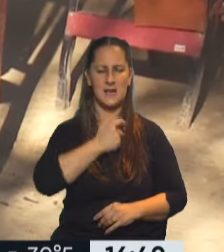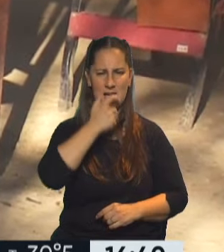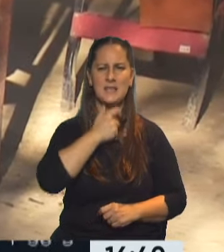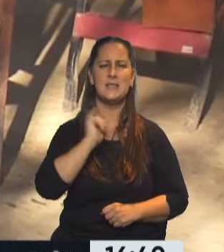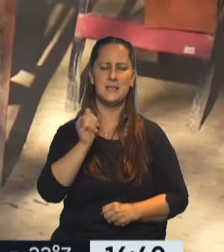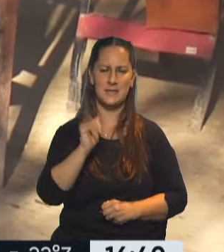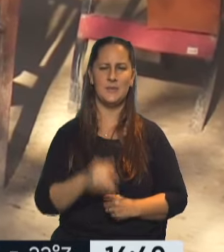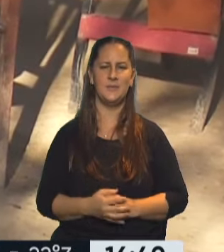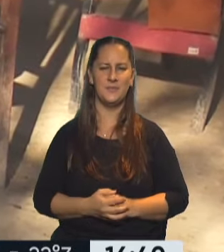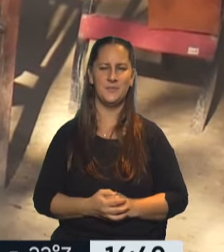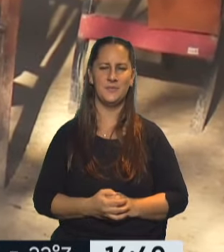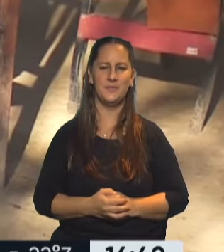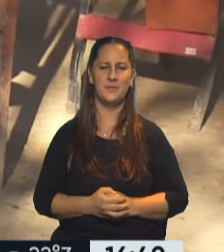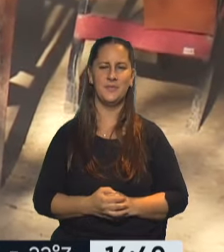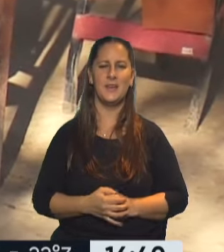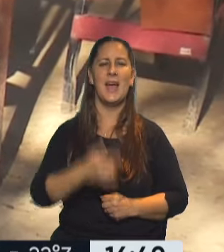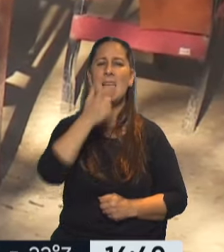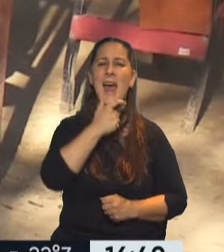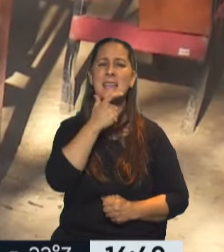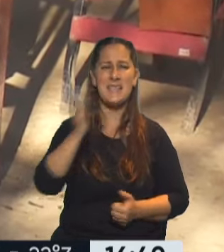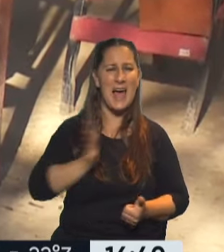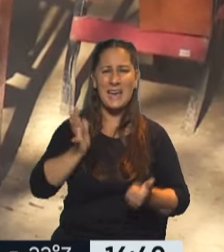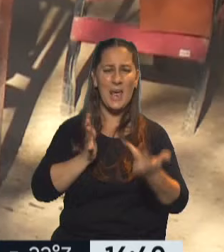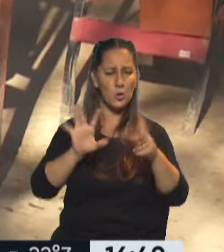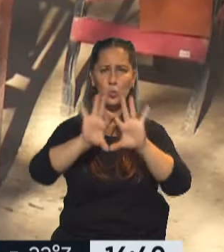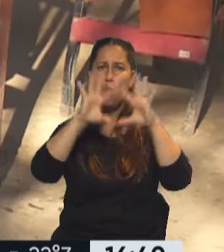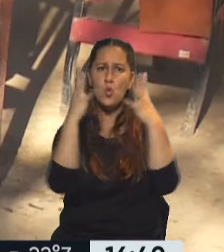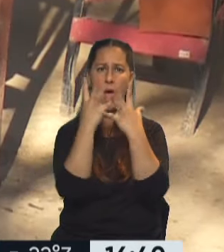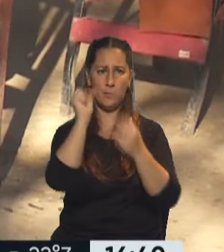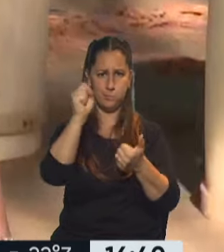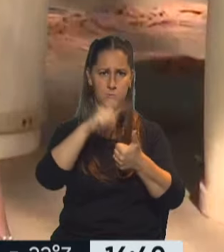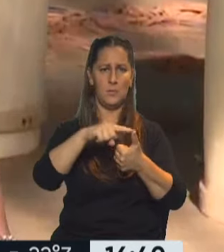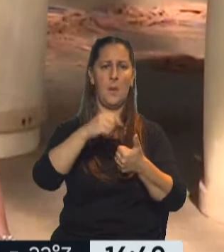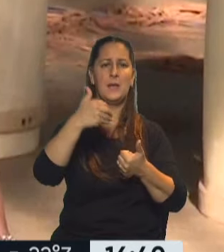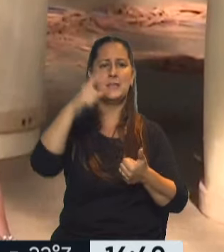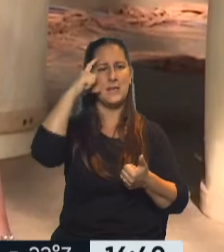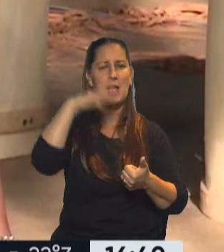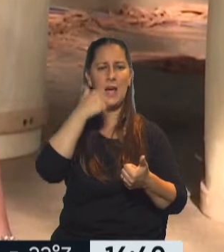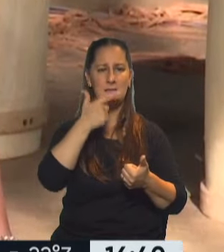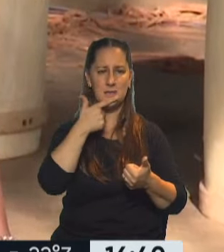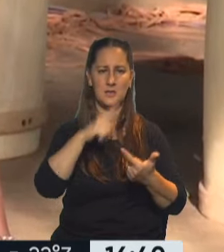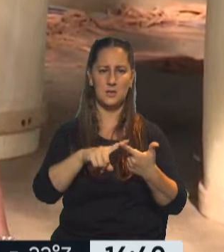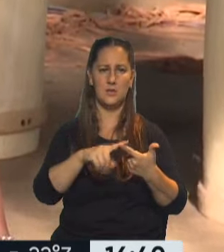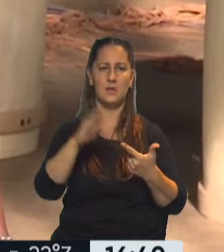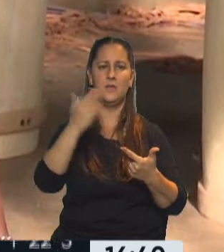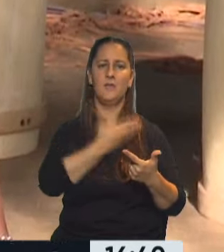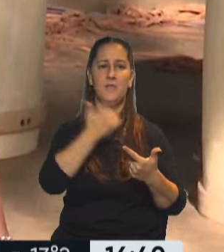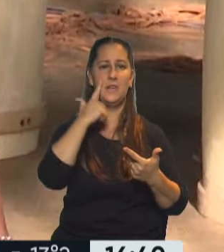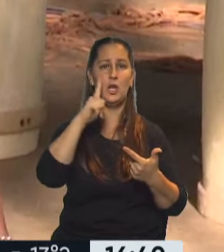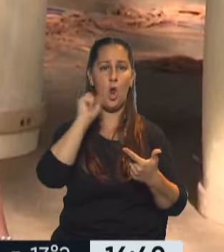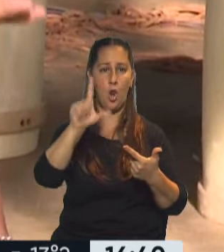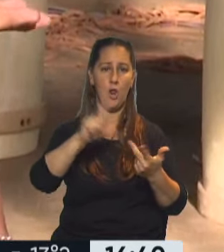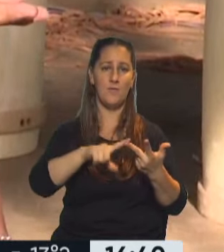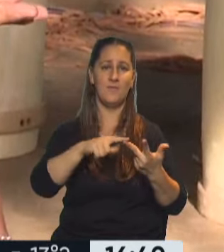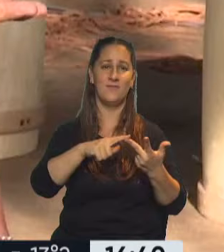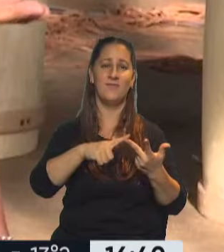por Racing. Bueno, Racing ha tenido 3 arqueros mundiales. Agustín Mario Ceja, Filior, el Pacho Filior